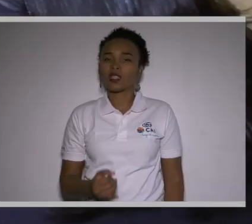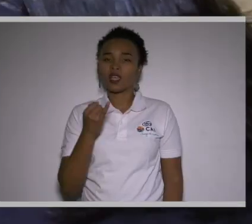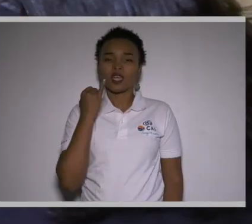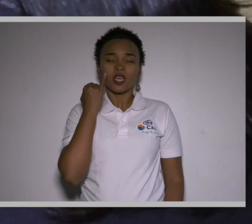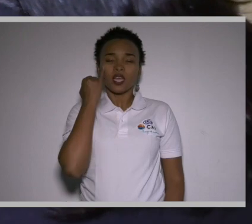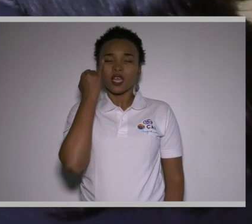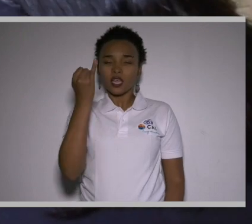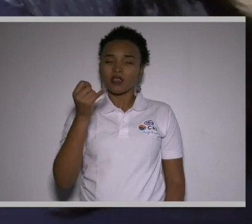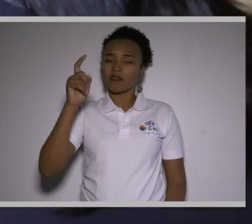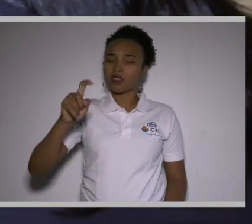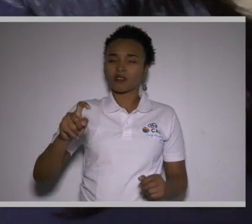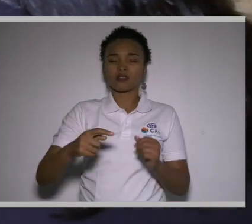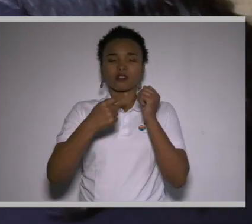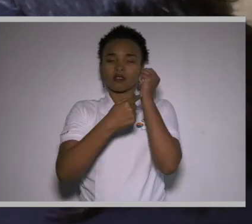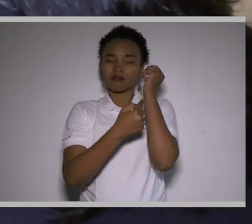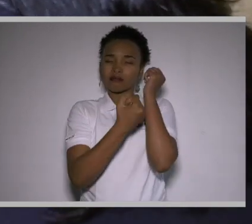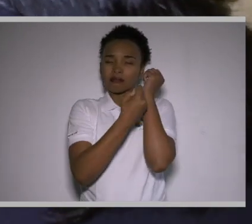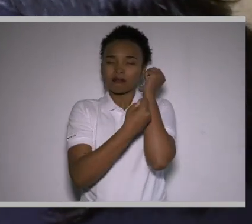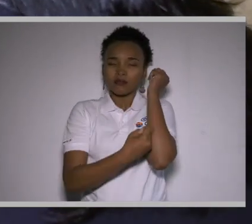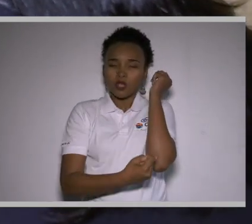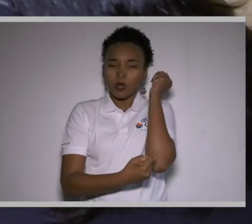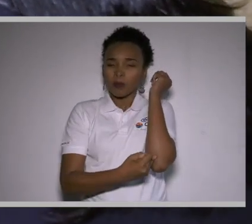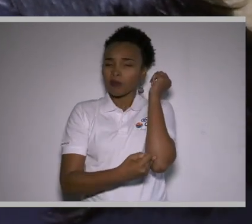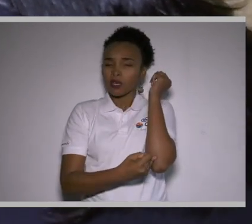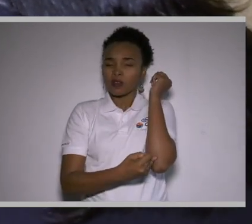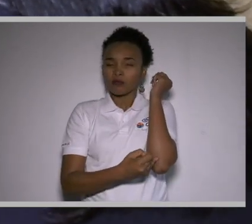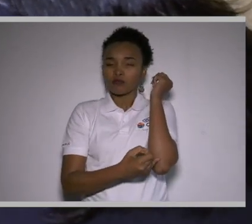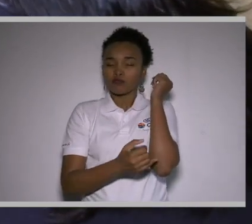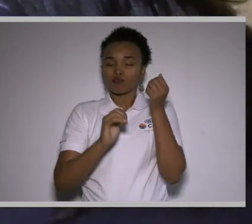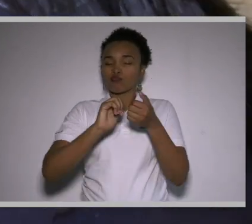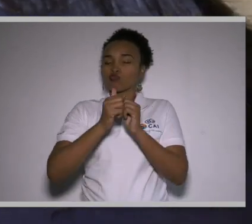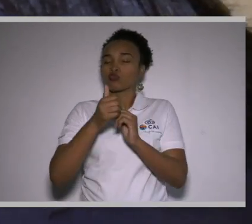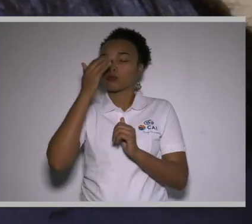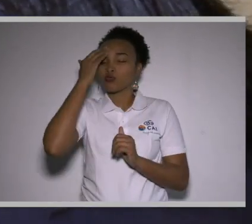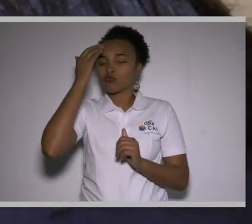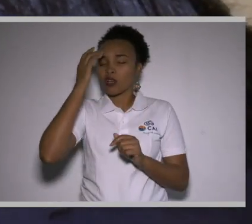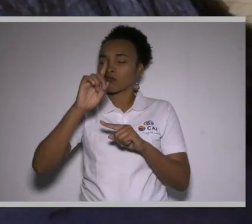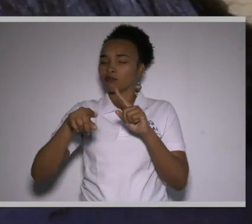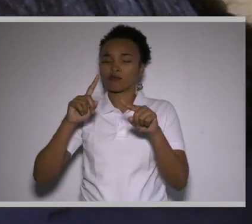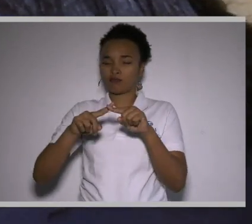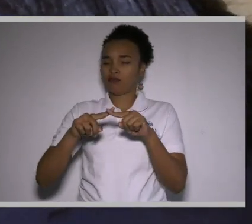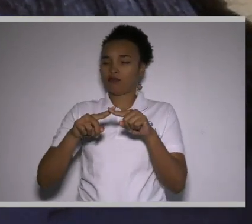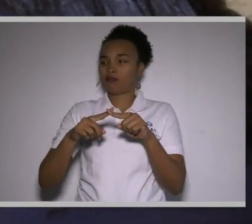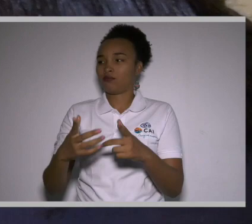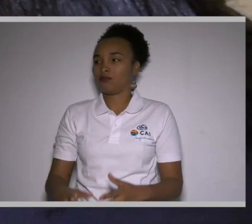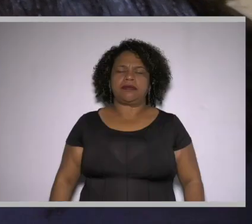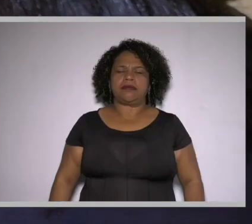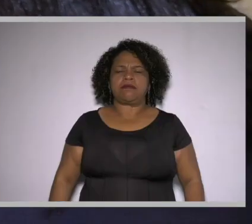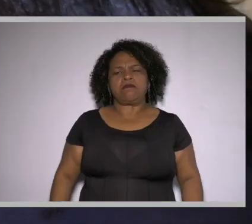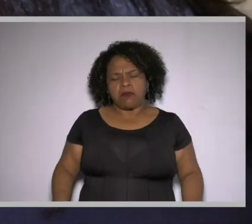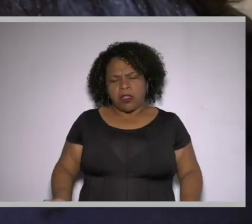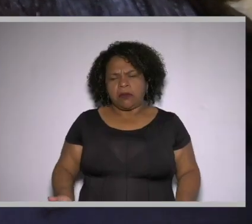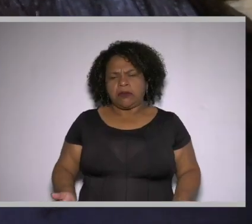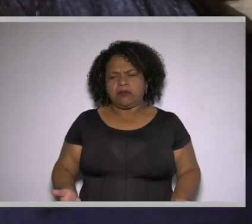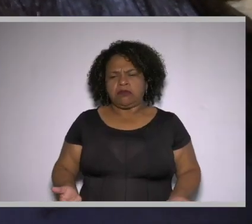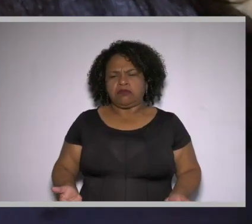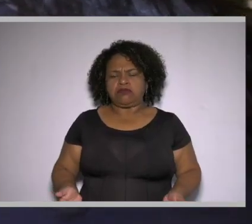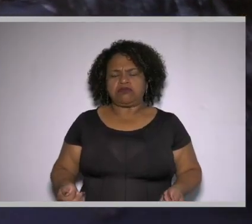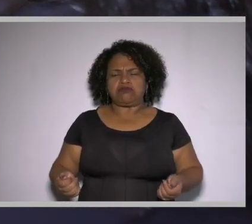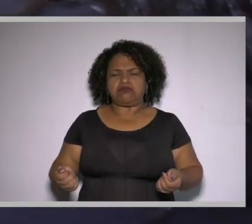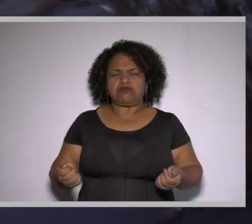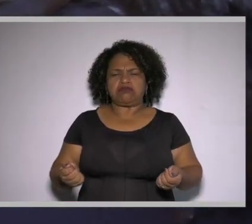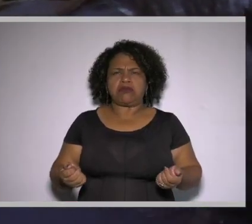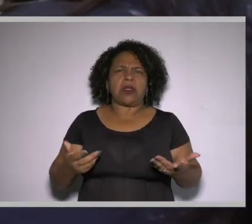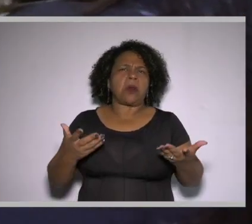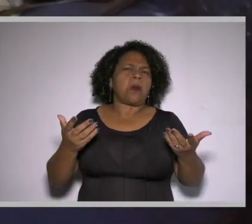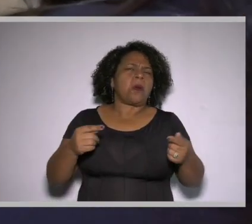florida del cuadro catarral. Sí, más florida porque aumentan los ronquidos, la respiración oral es más frecuente, o sea, el paciente